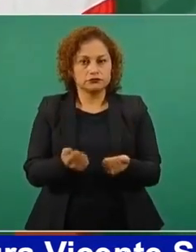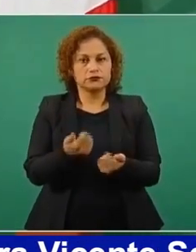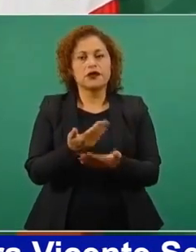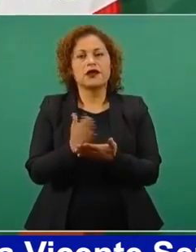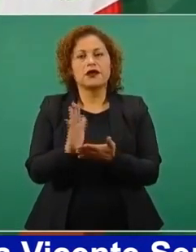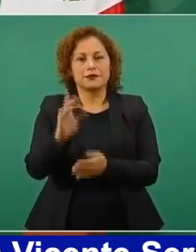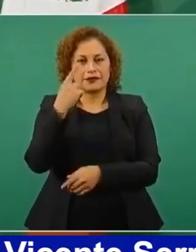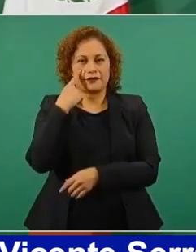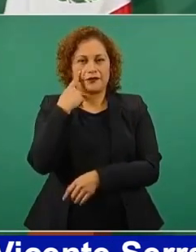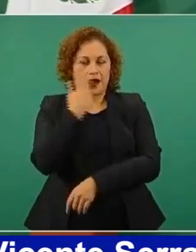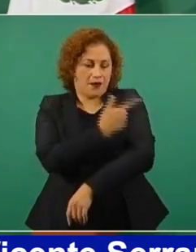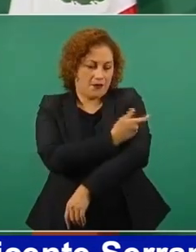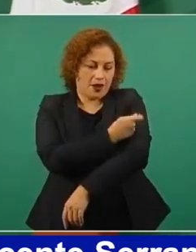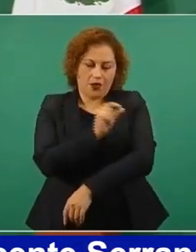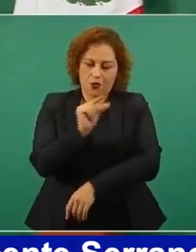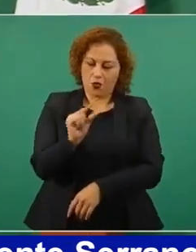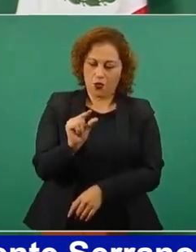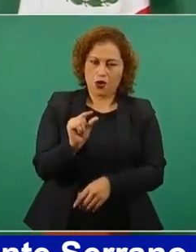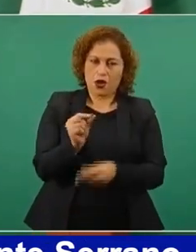da muchísima tranquilidad.